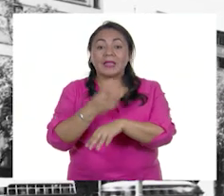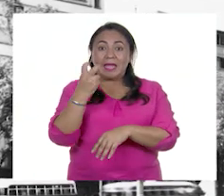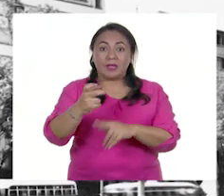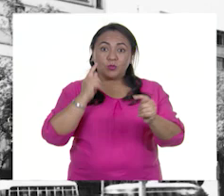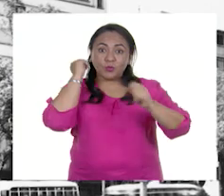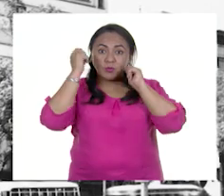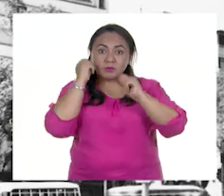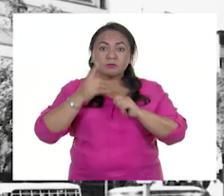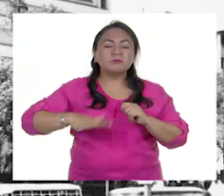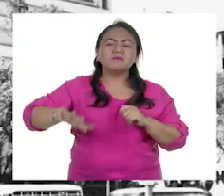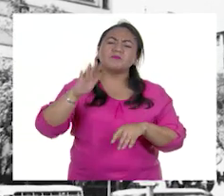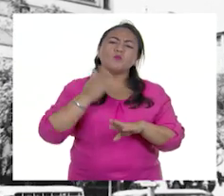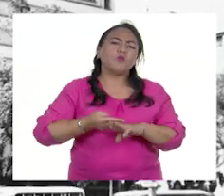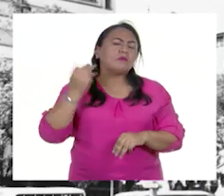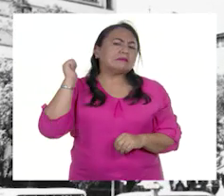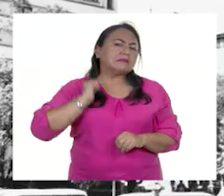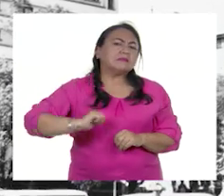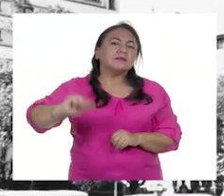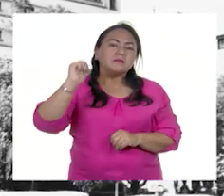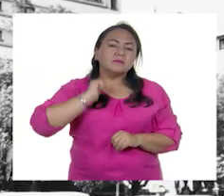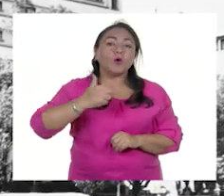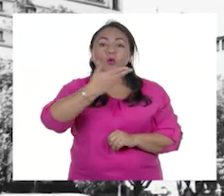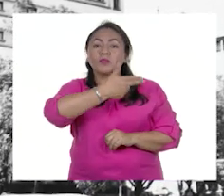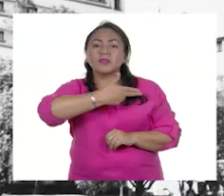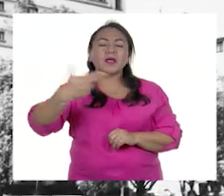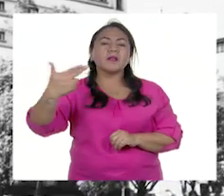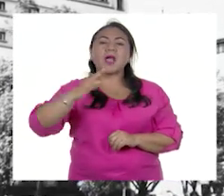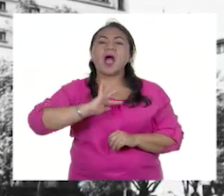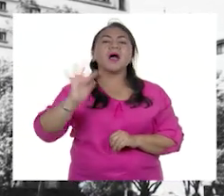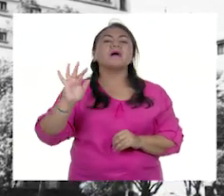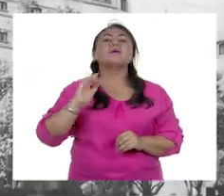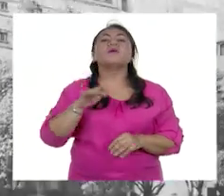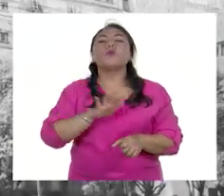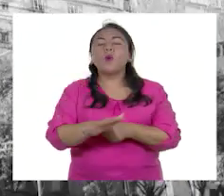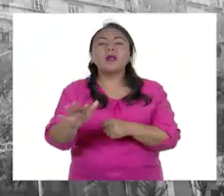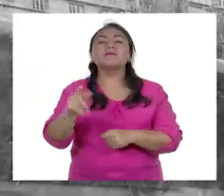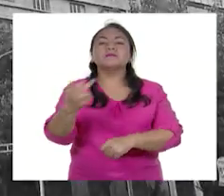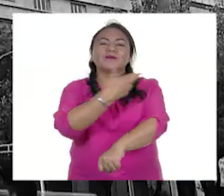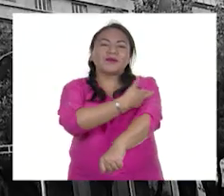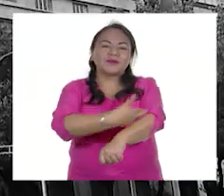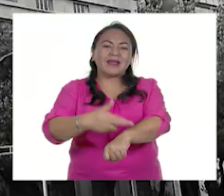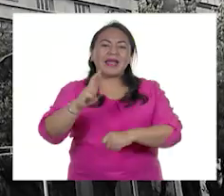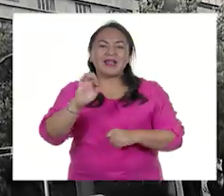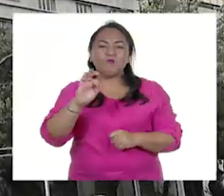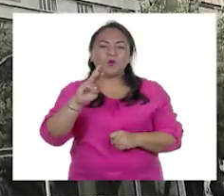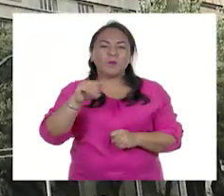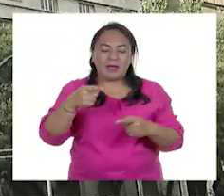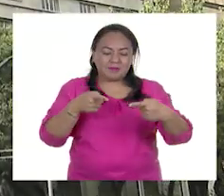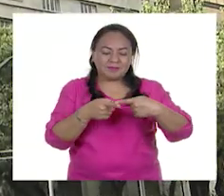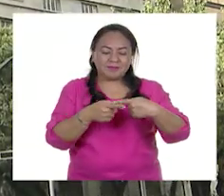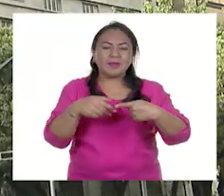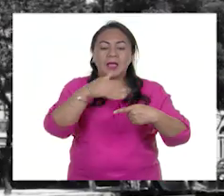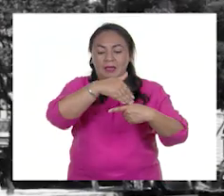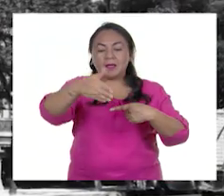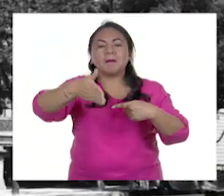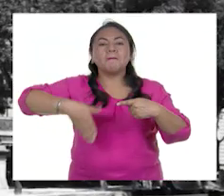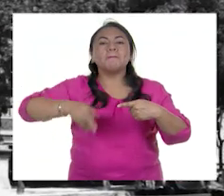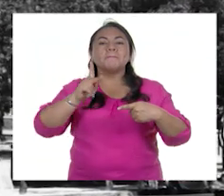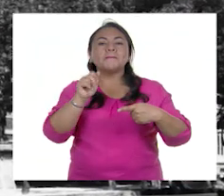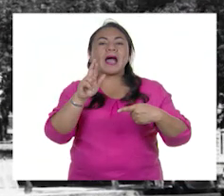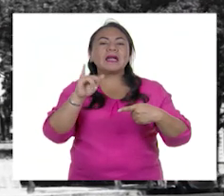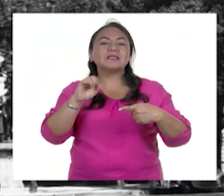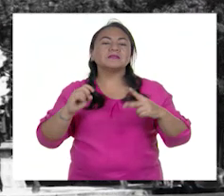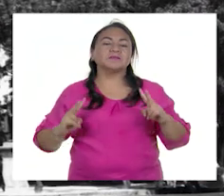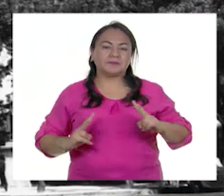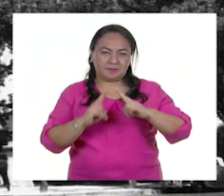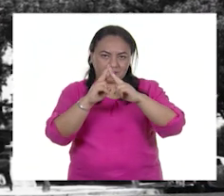de esta zona es muy antiguo. Uno de los hoteles más célebres de la capital fue el Reforma, situado en la esquina con París. El